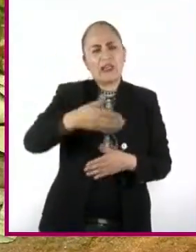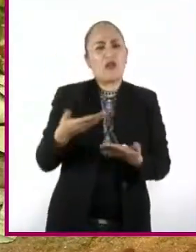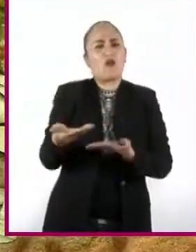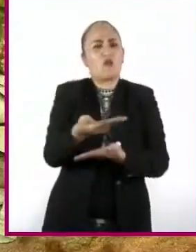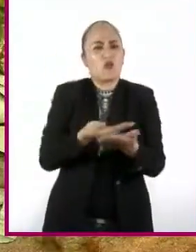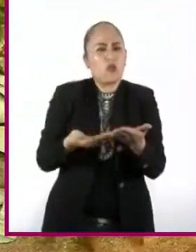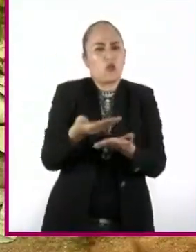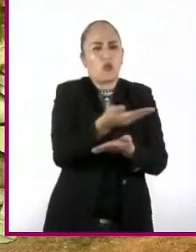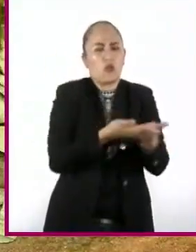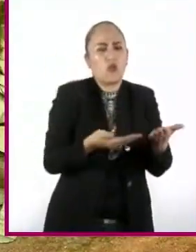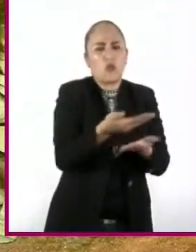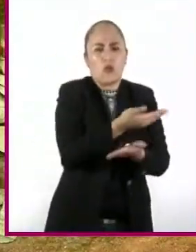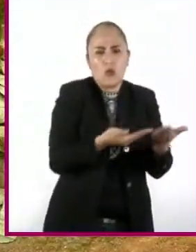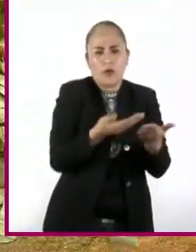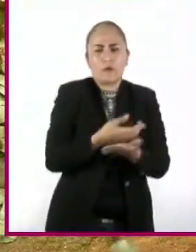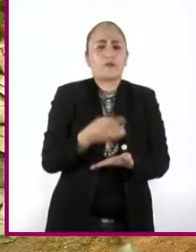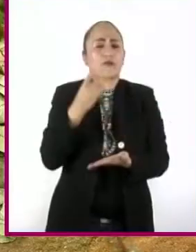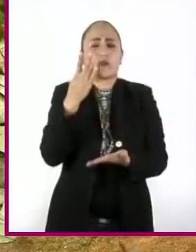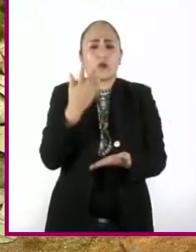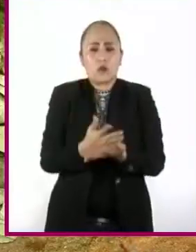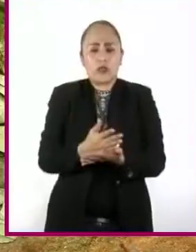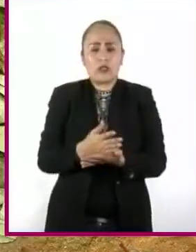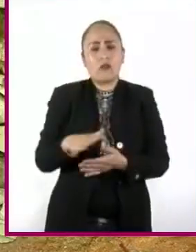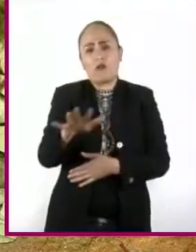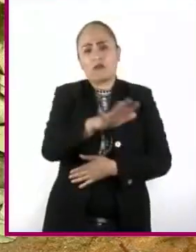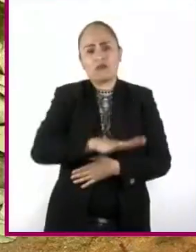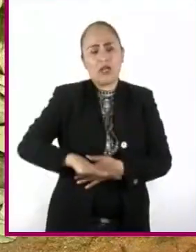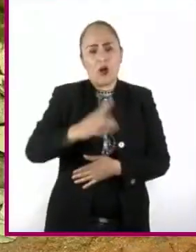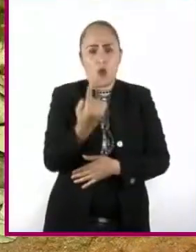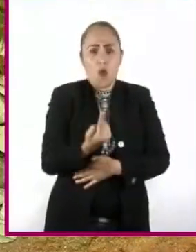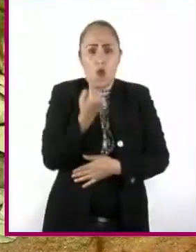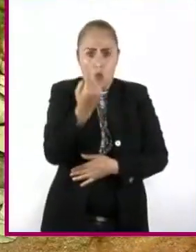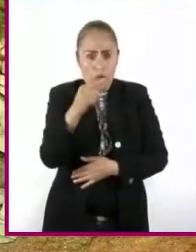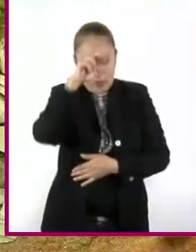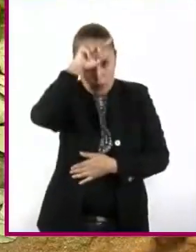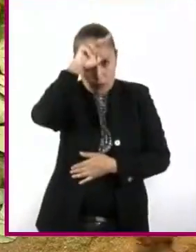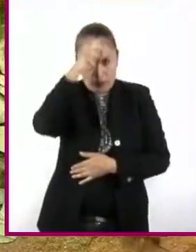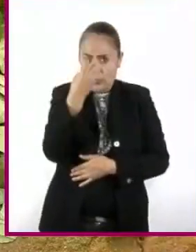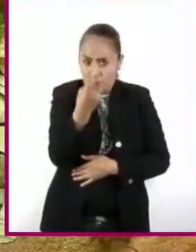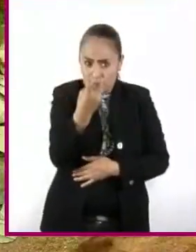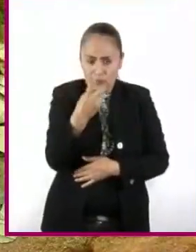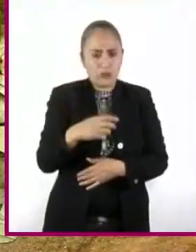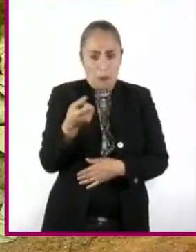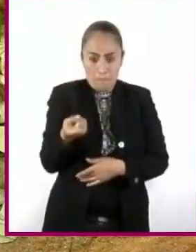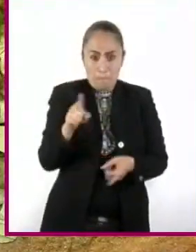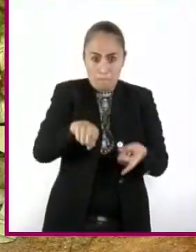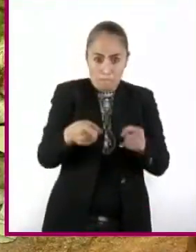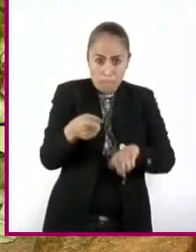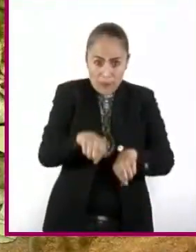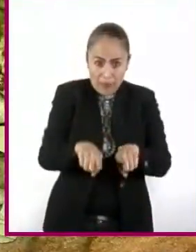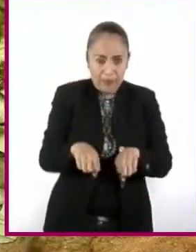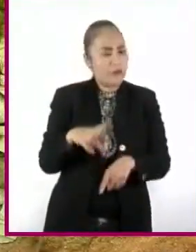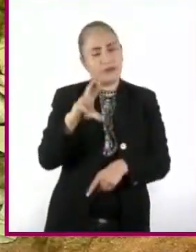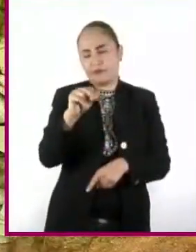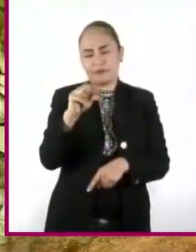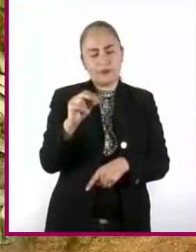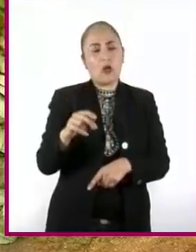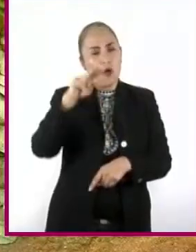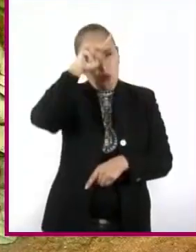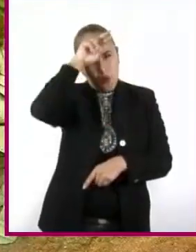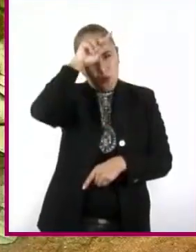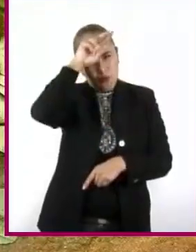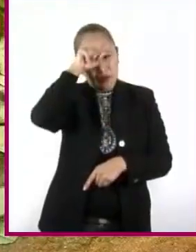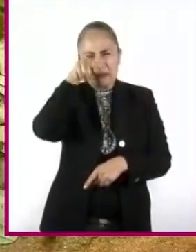no puede simplificarse a las propiedades de un solo individuo. La organización social de las hormigas es el